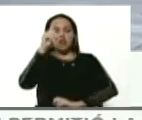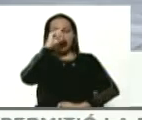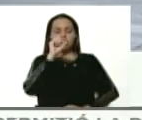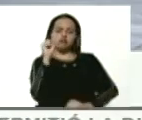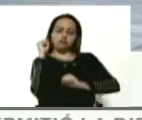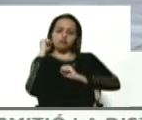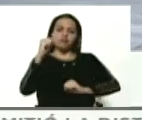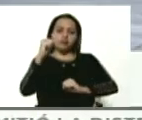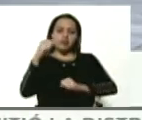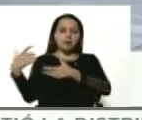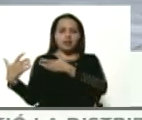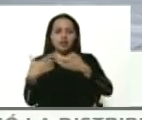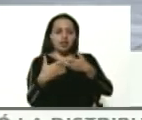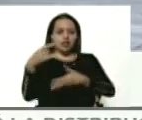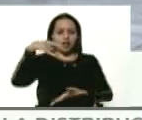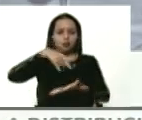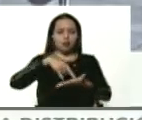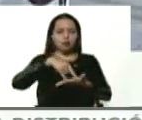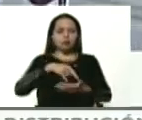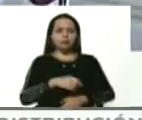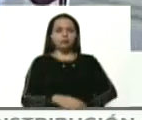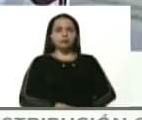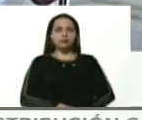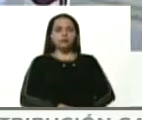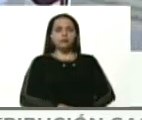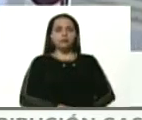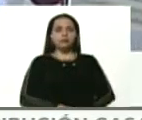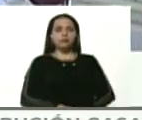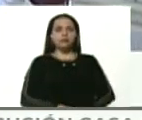heroica Batalla de Carabobo.